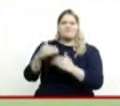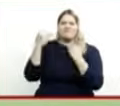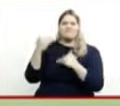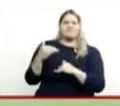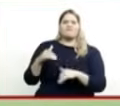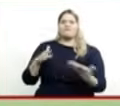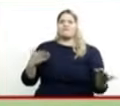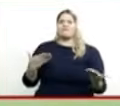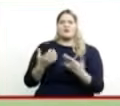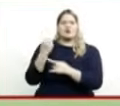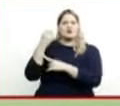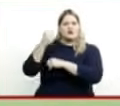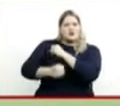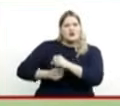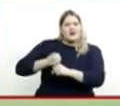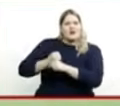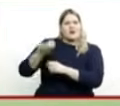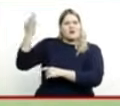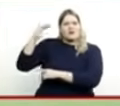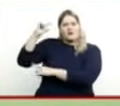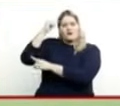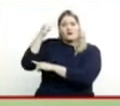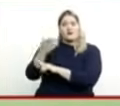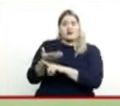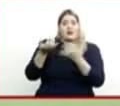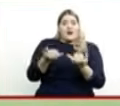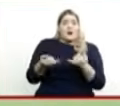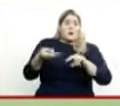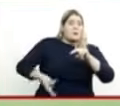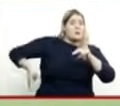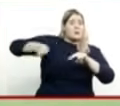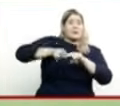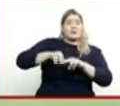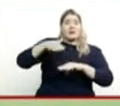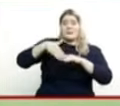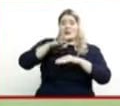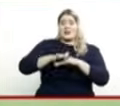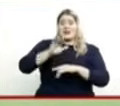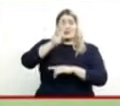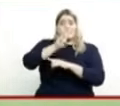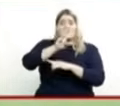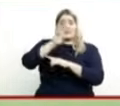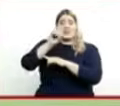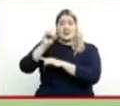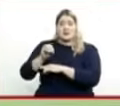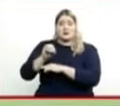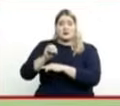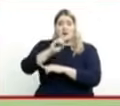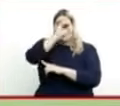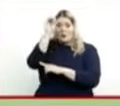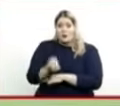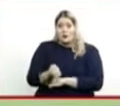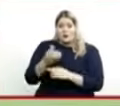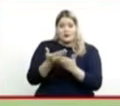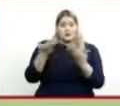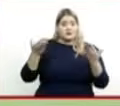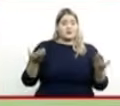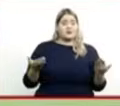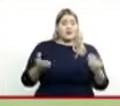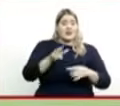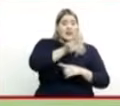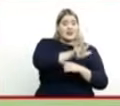narcodictadura, aumentó escandalosamente en más de 600% y pasó